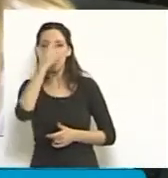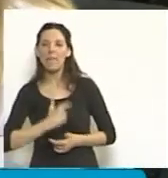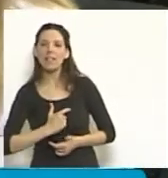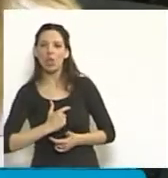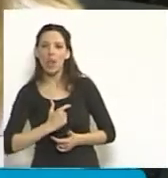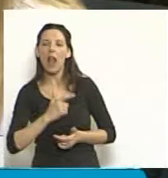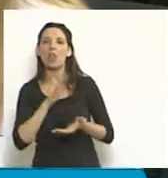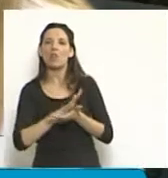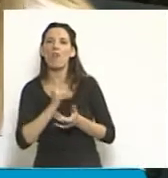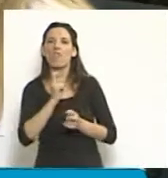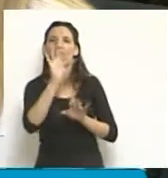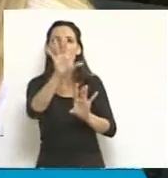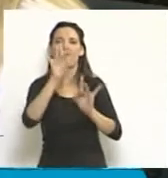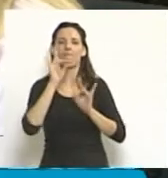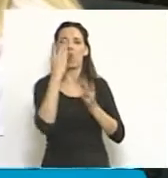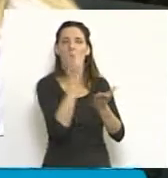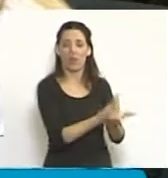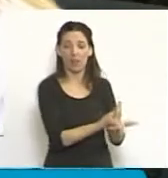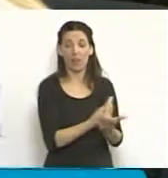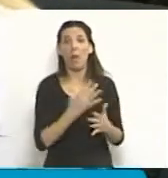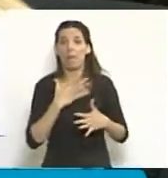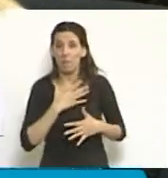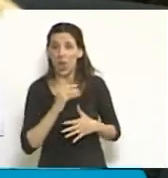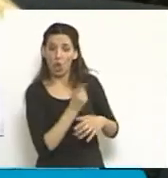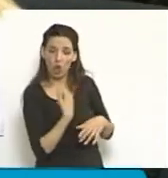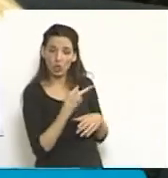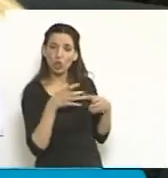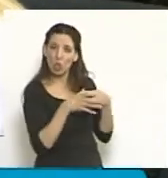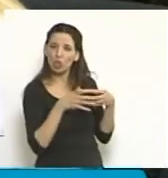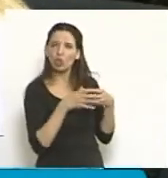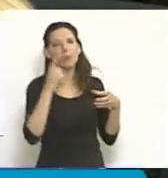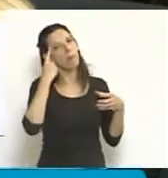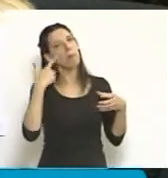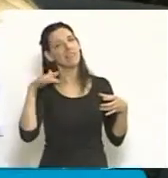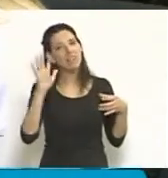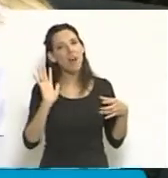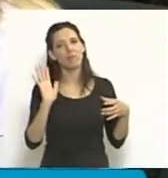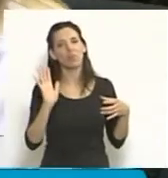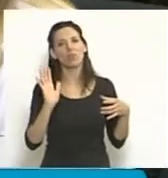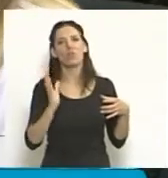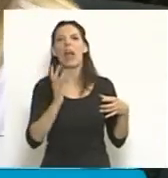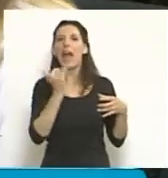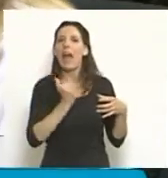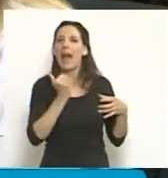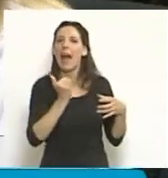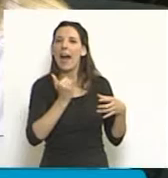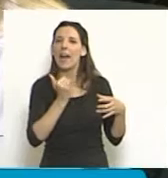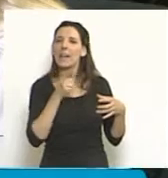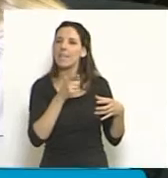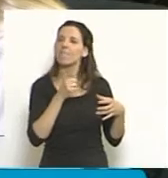a considerar y nosotros creemos que sobre esto puede caer una severa objeción